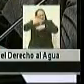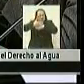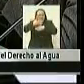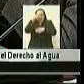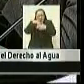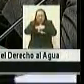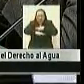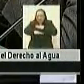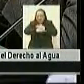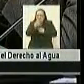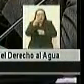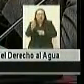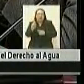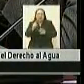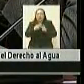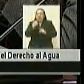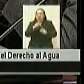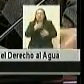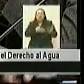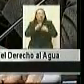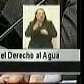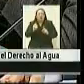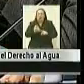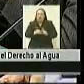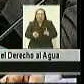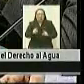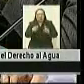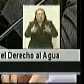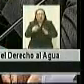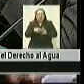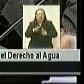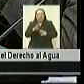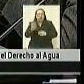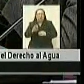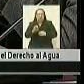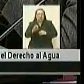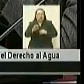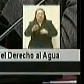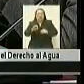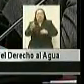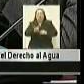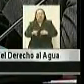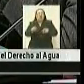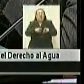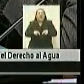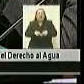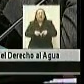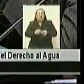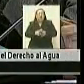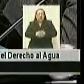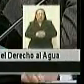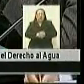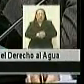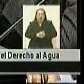letrinas, el 21.8%, o sin servicios, el 17.4%, o utiliza ríos, acequias o canales,